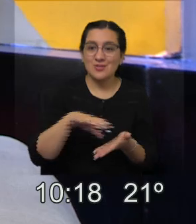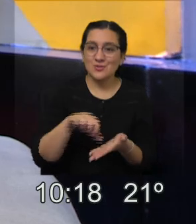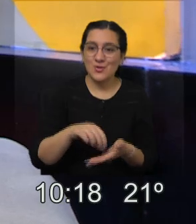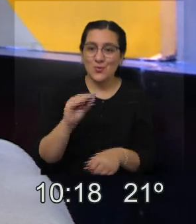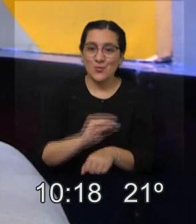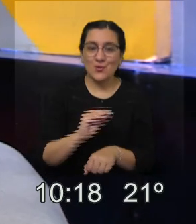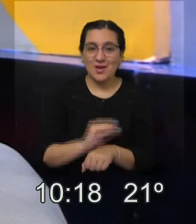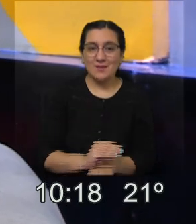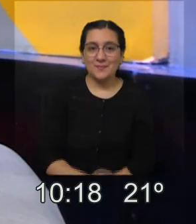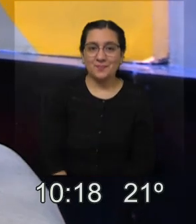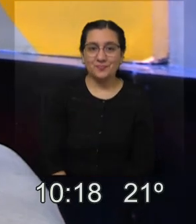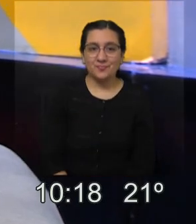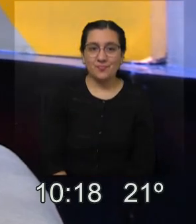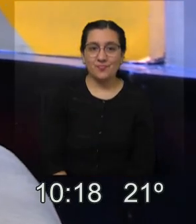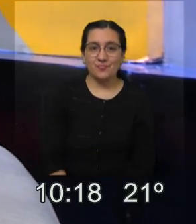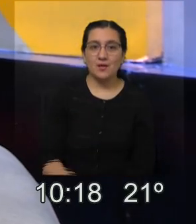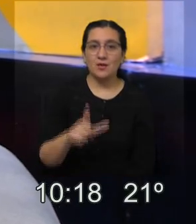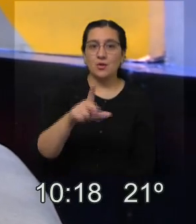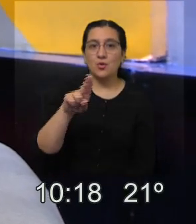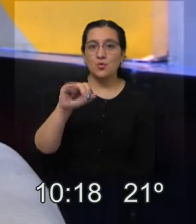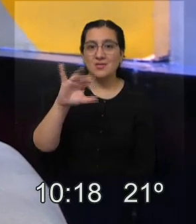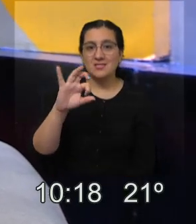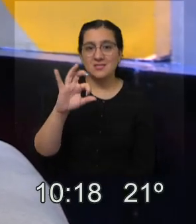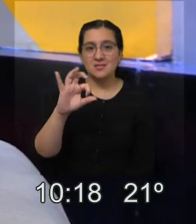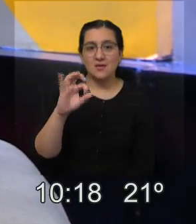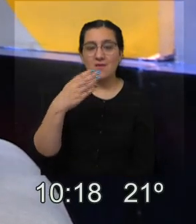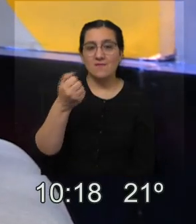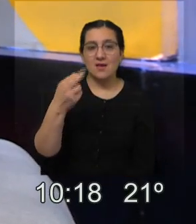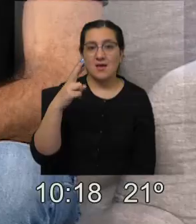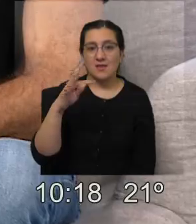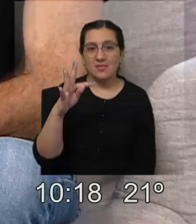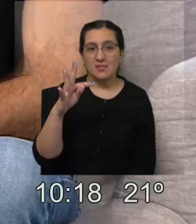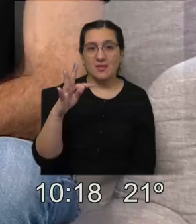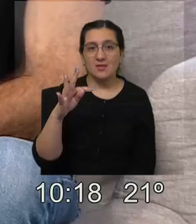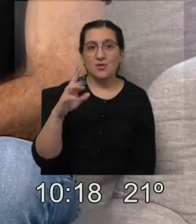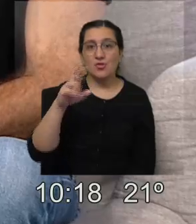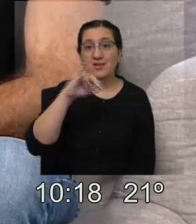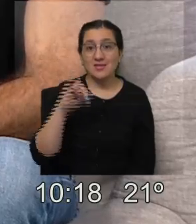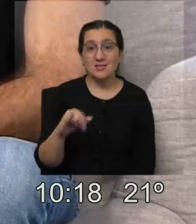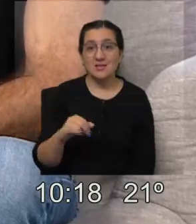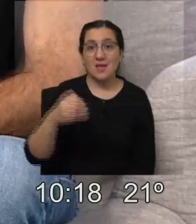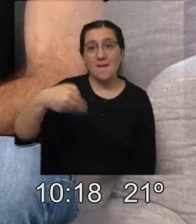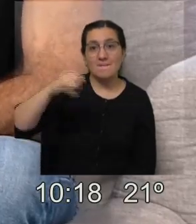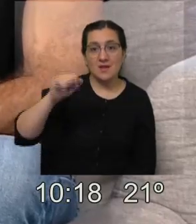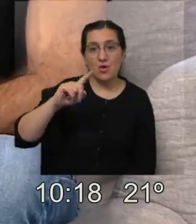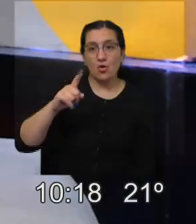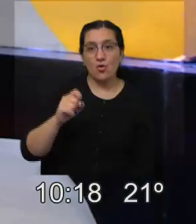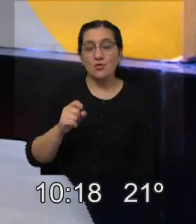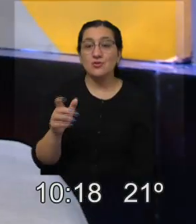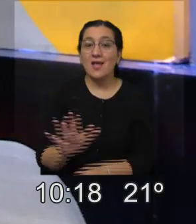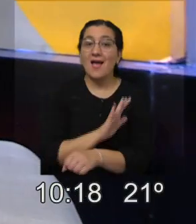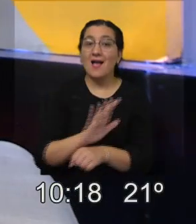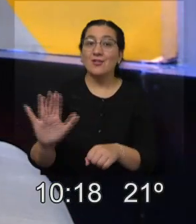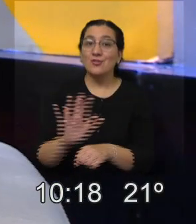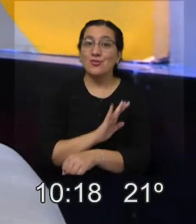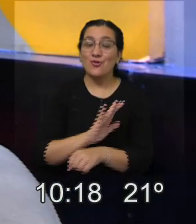cultural internacional a Luifer Rodríguez, no Lucifer. Luifer Rodríguez y Mingo Ruano son actores de esta